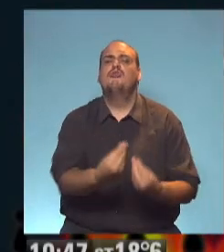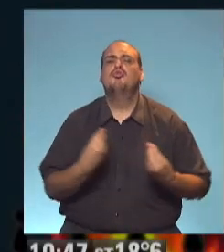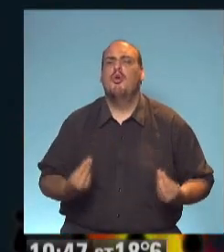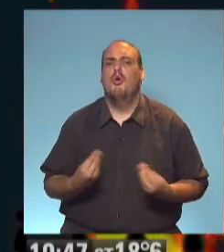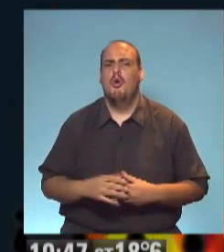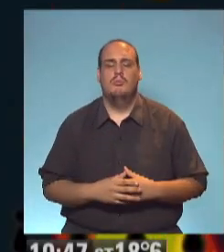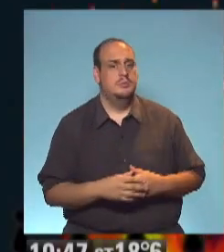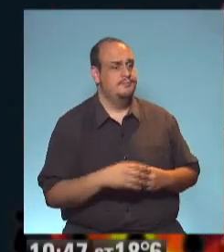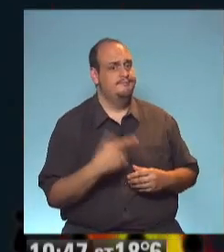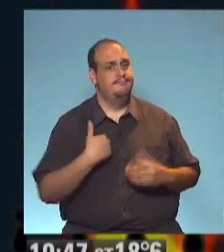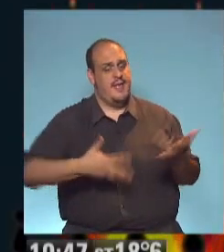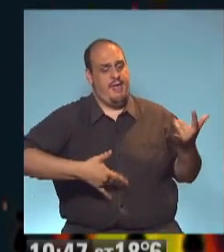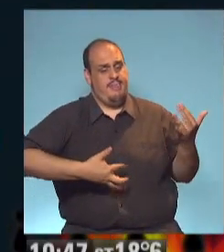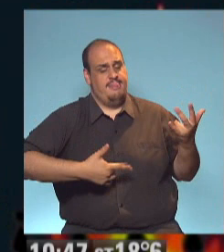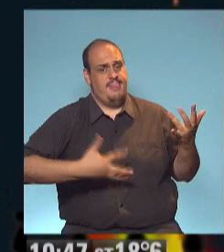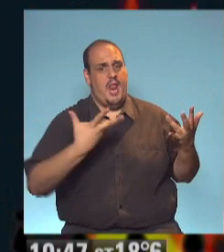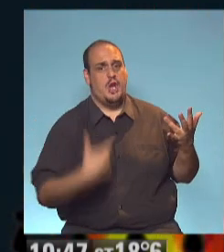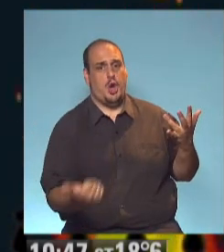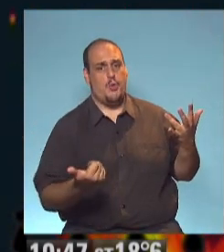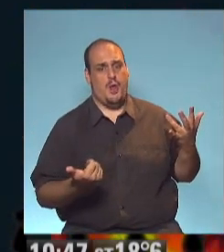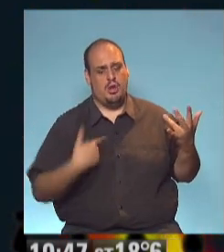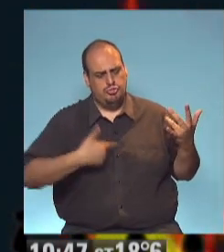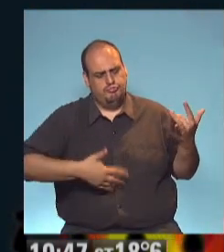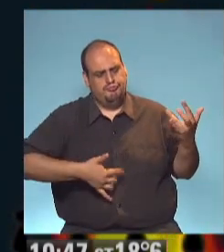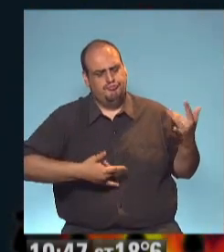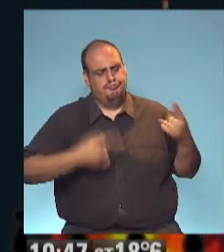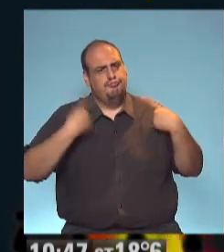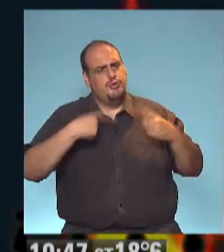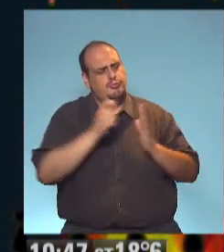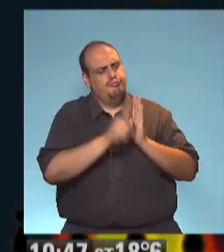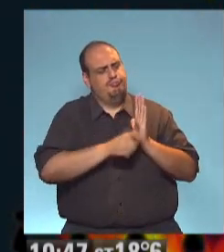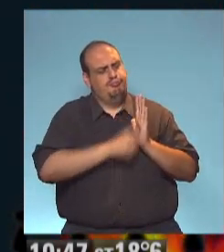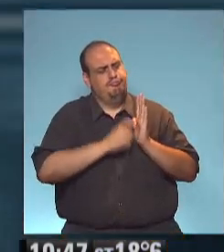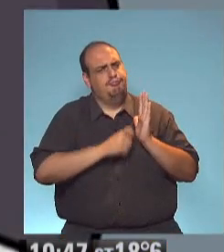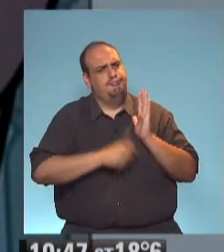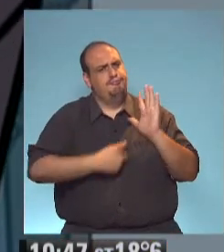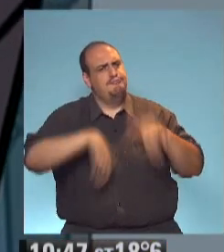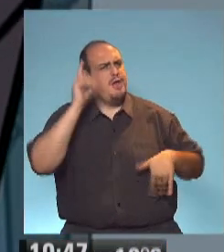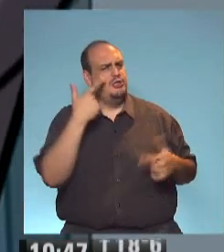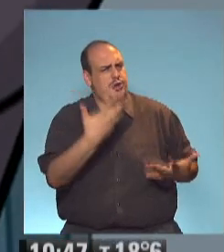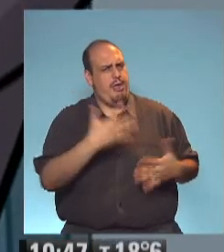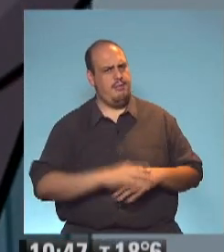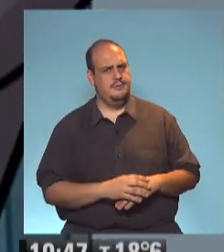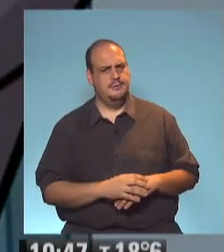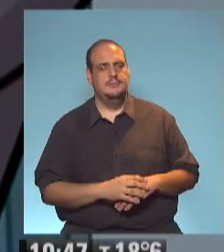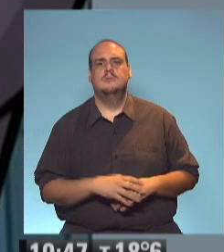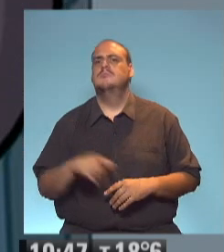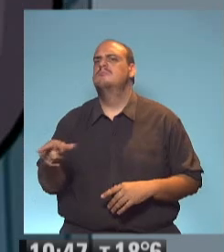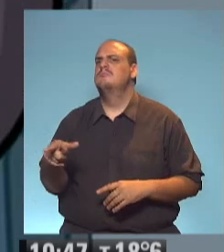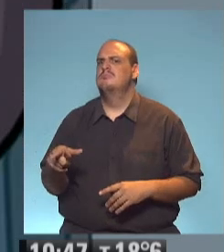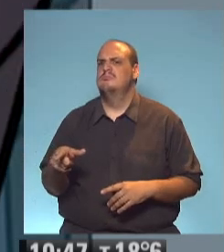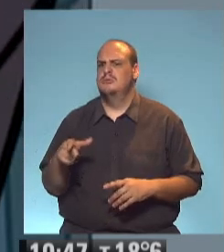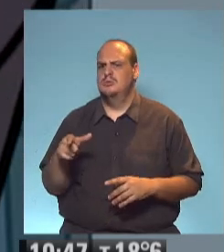Parra? Me han robado mi guitarra acústica, con la que he compuesto la mayoría de mis canciones populares. ¿A quién se le